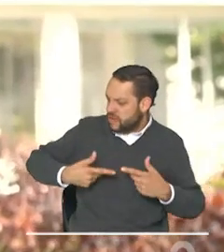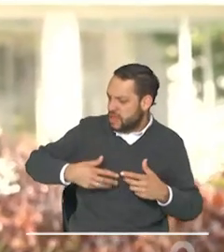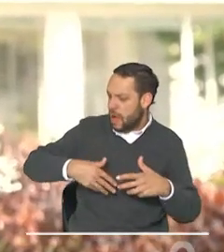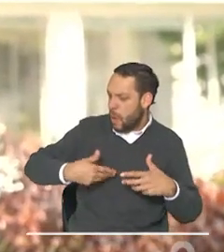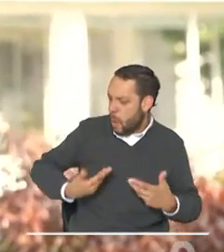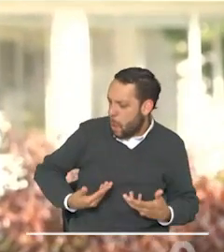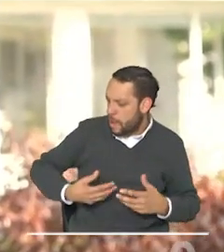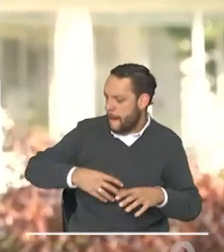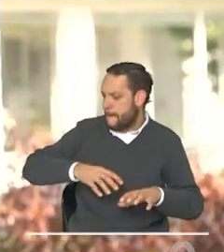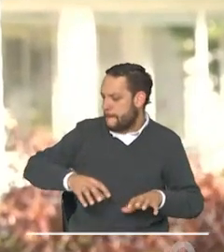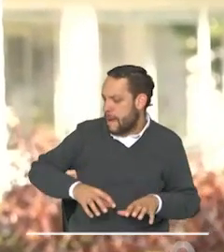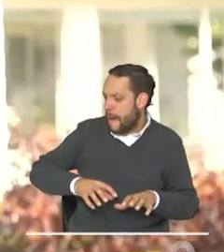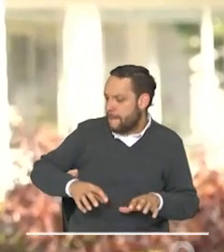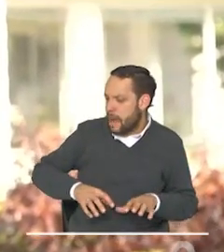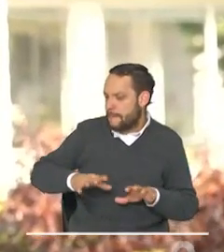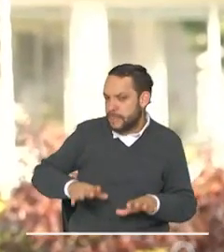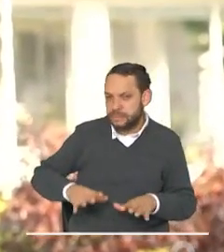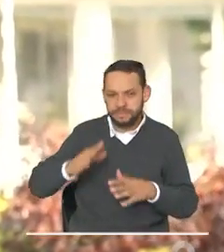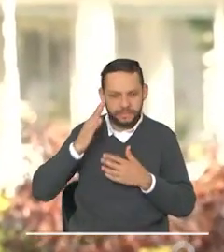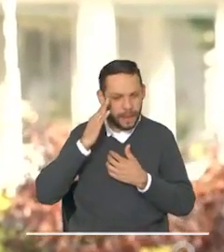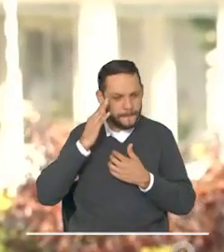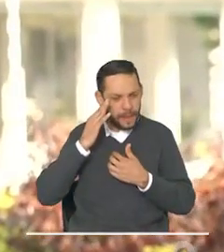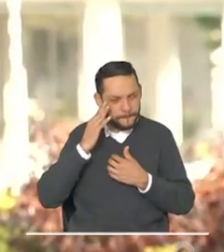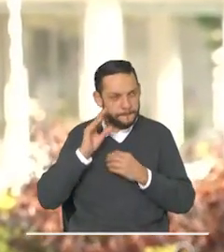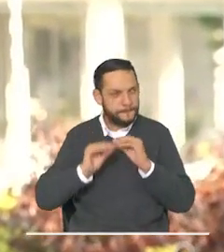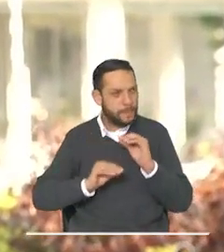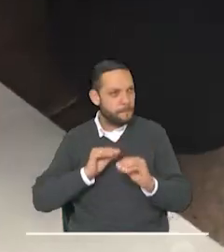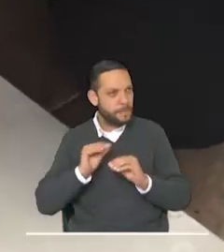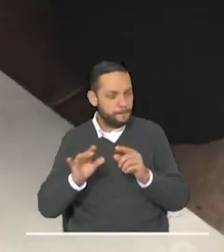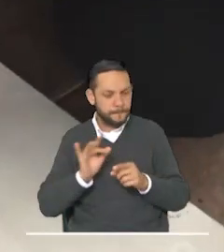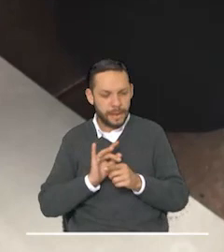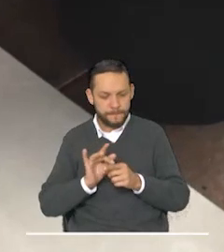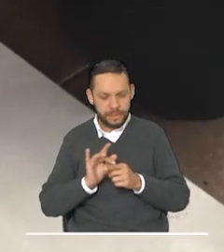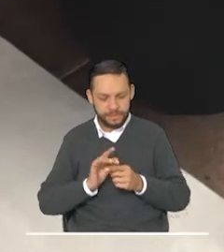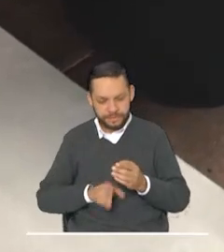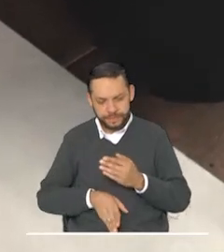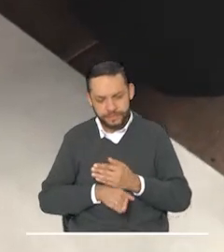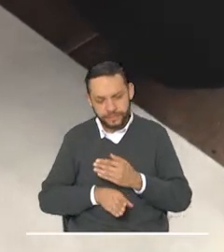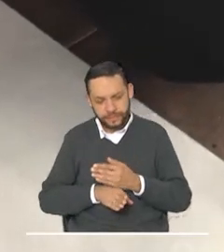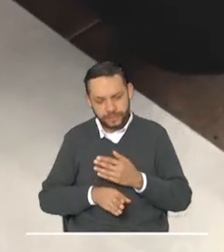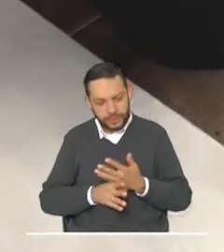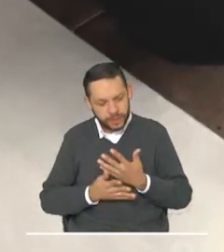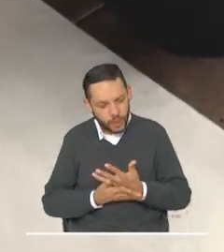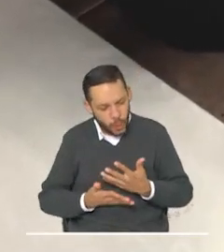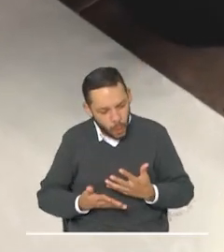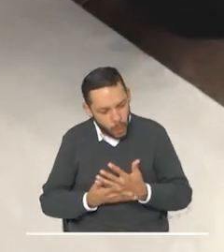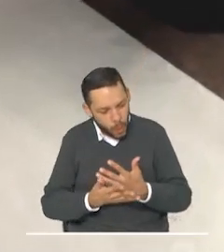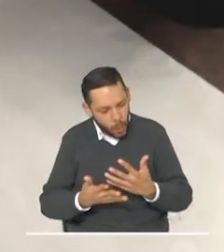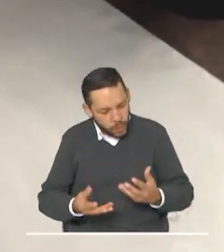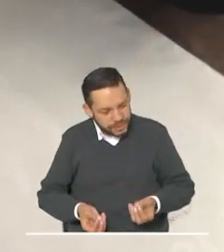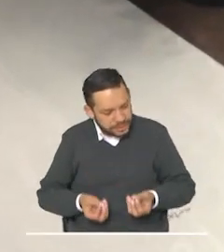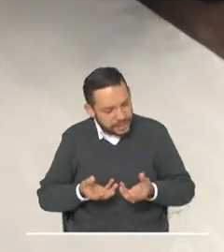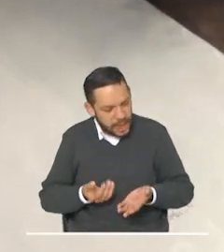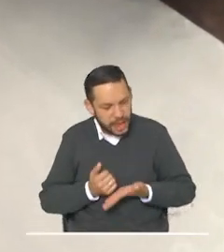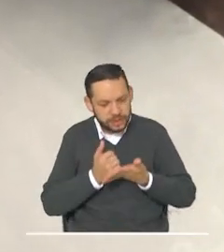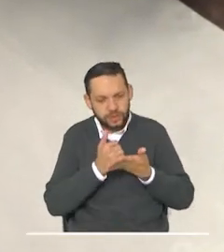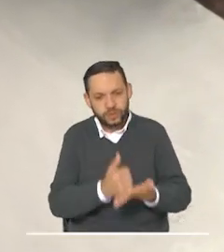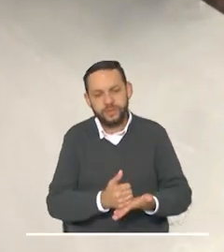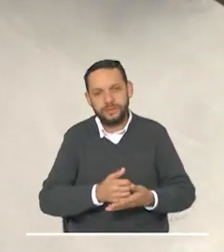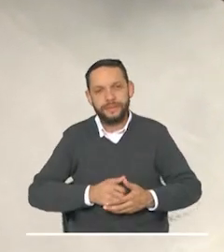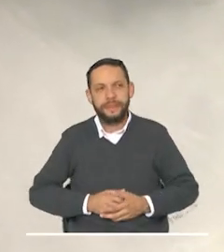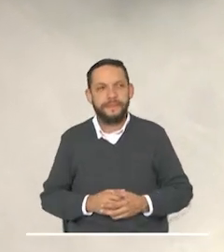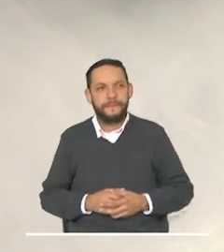desde la conciencia como dice el doctor Jairo y sus cosas su vida lo cotidiano